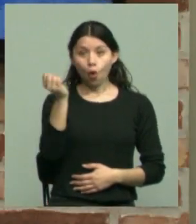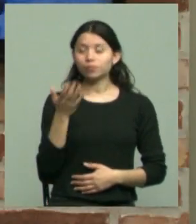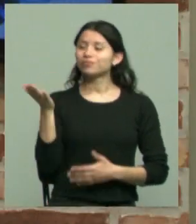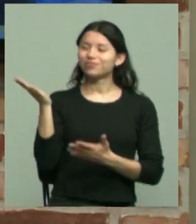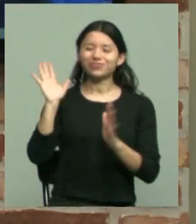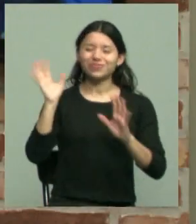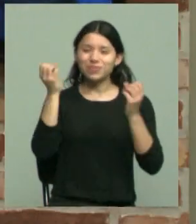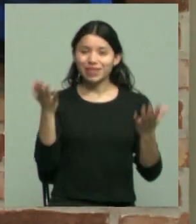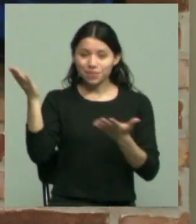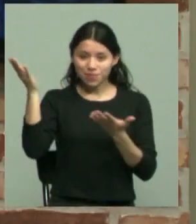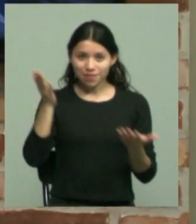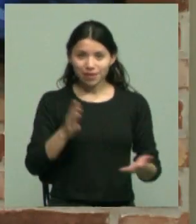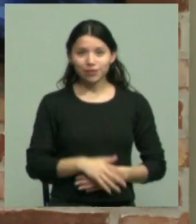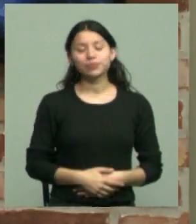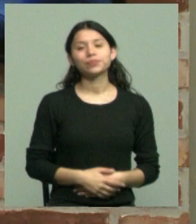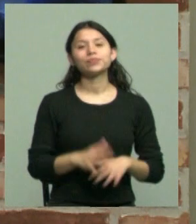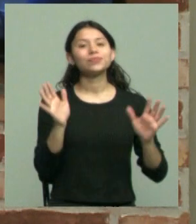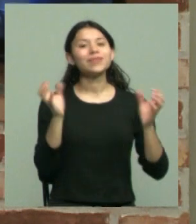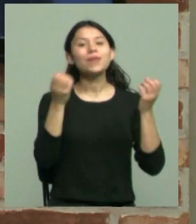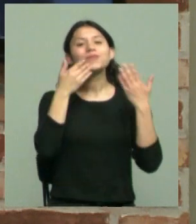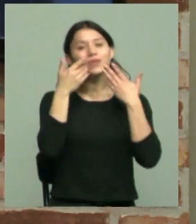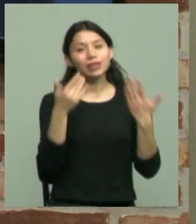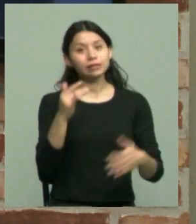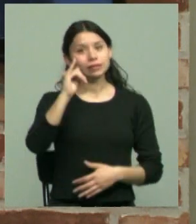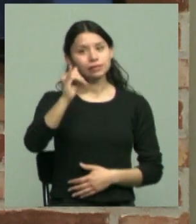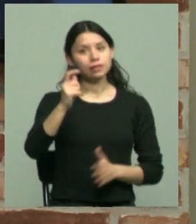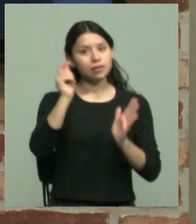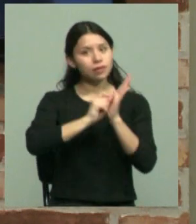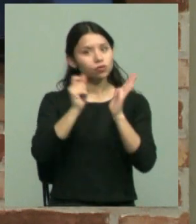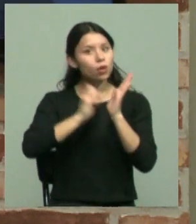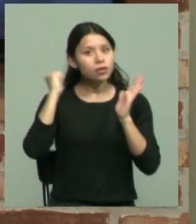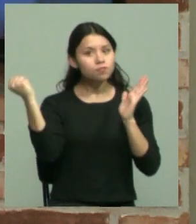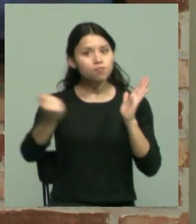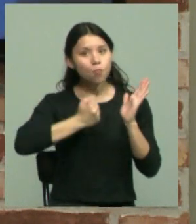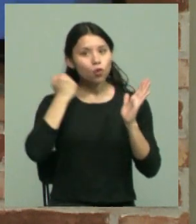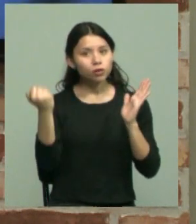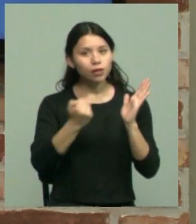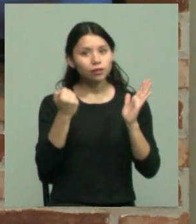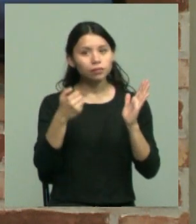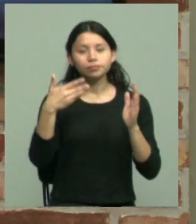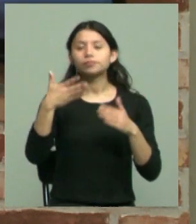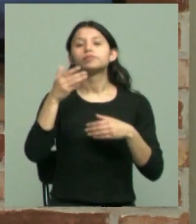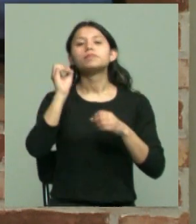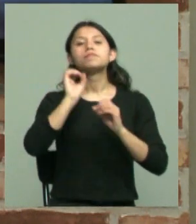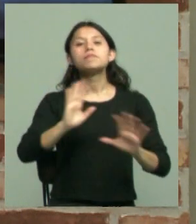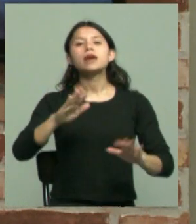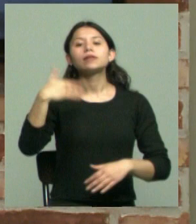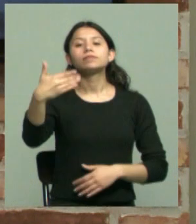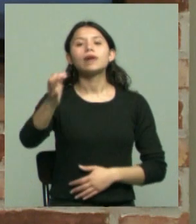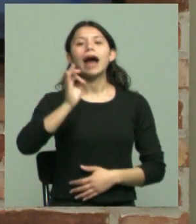Bienvenido. Hola Claudia, muchas gracias. Así es, un censo muy importante que se va a realizar a partir del año